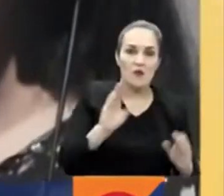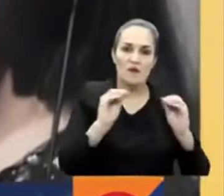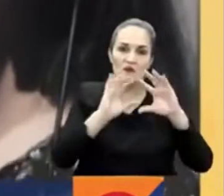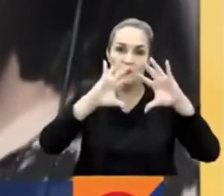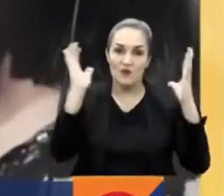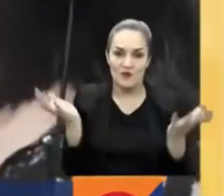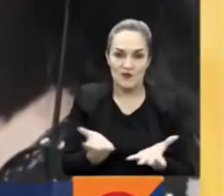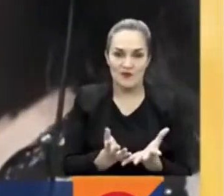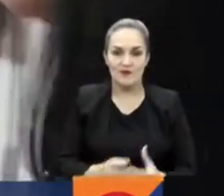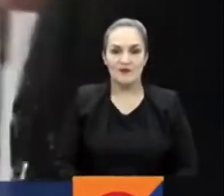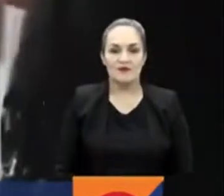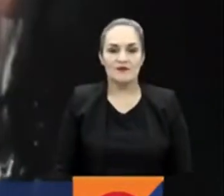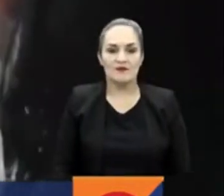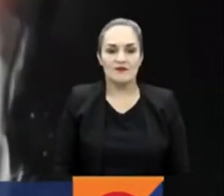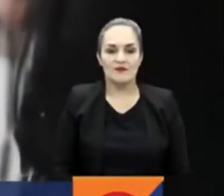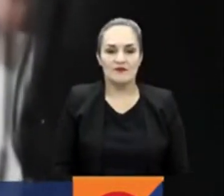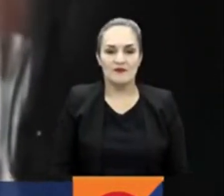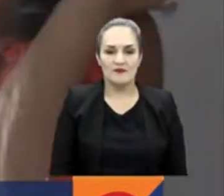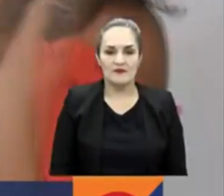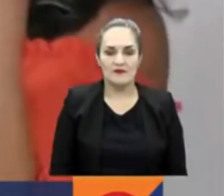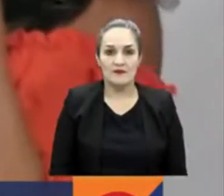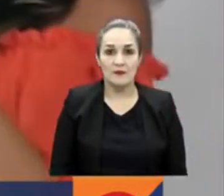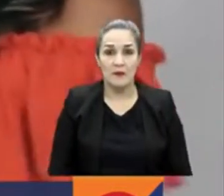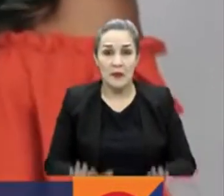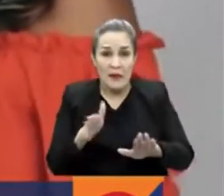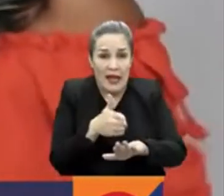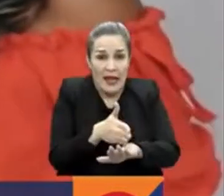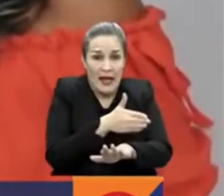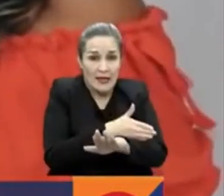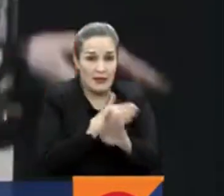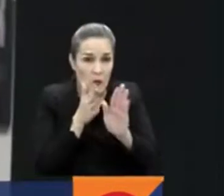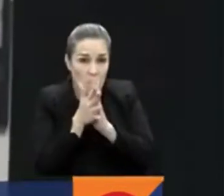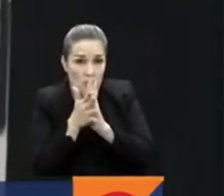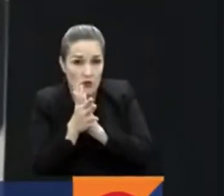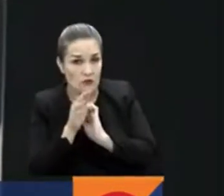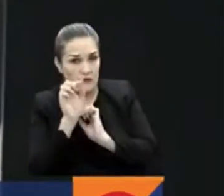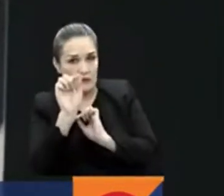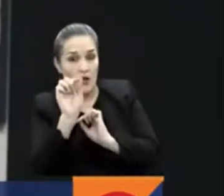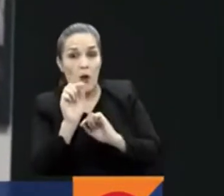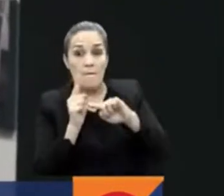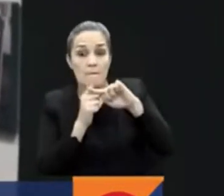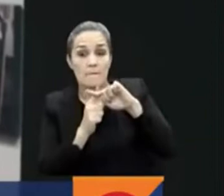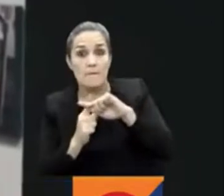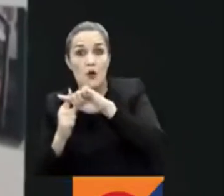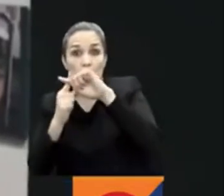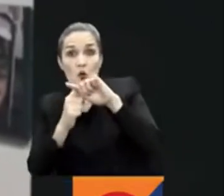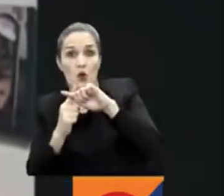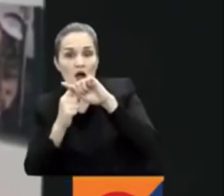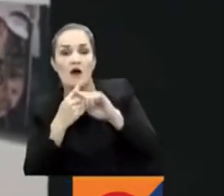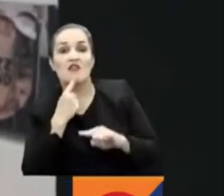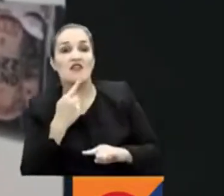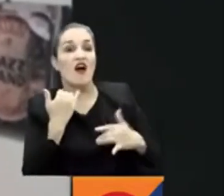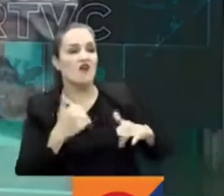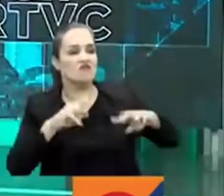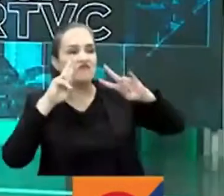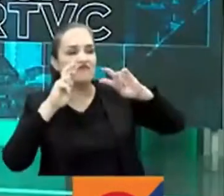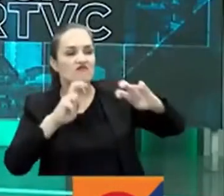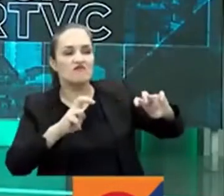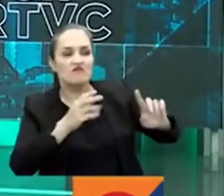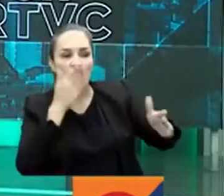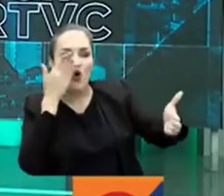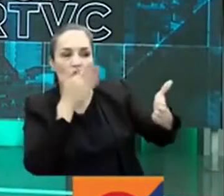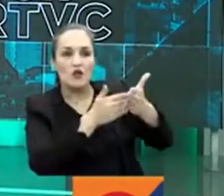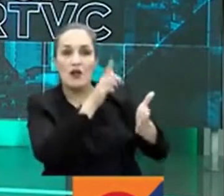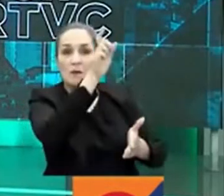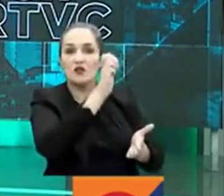mundo. Y antes de terminar, les confirmamos que la Procuraduría anunció que abrirá una investigación en contra del alcalde de